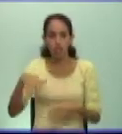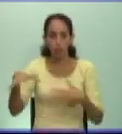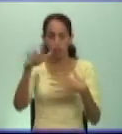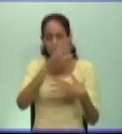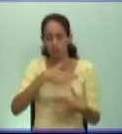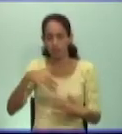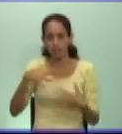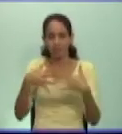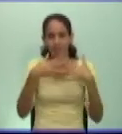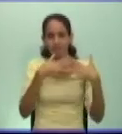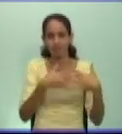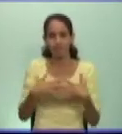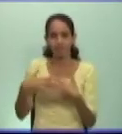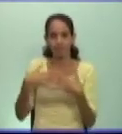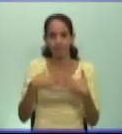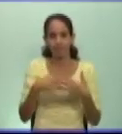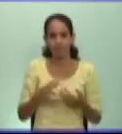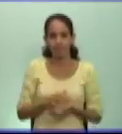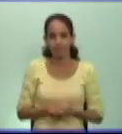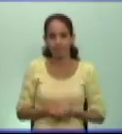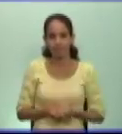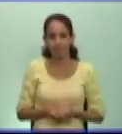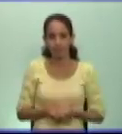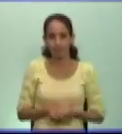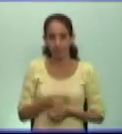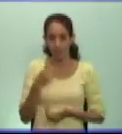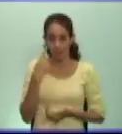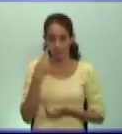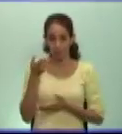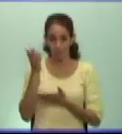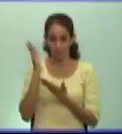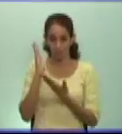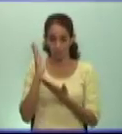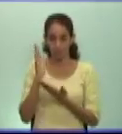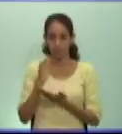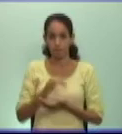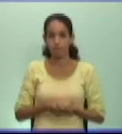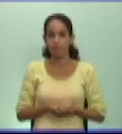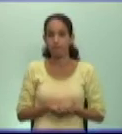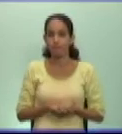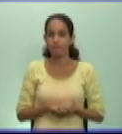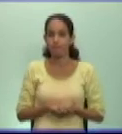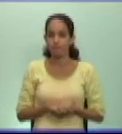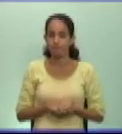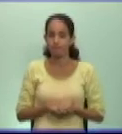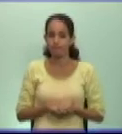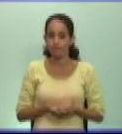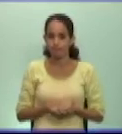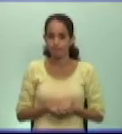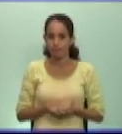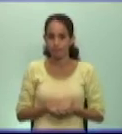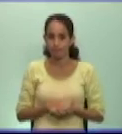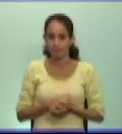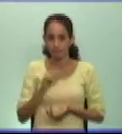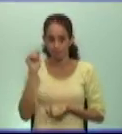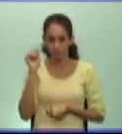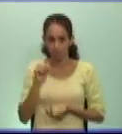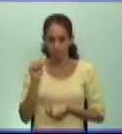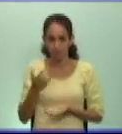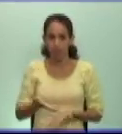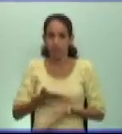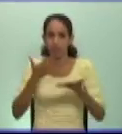intraamericanas. Por eso hablamos del panamericanismo. ¿Por qué nace el panamericanismo? Para frenar el desarrollo de estas ideas de